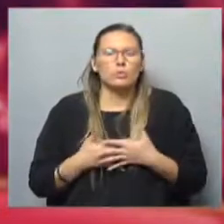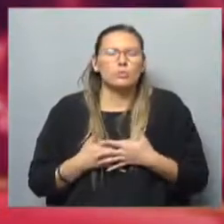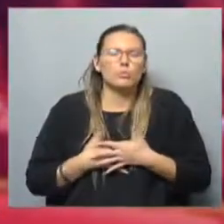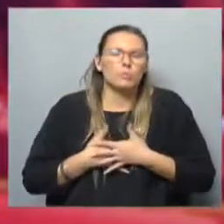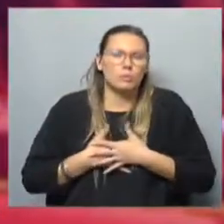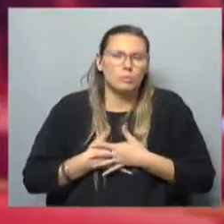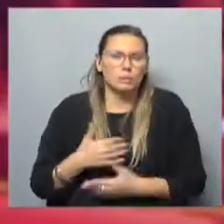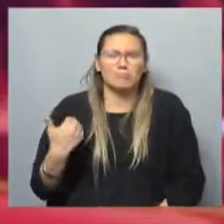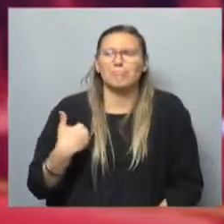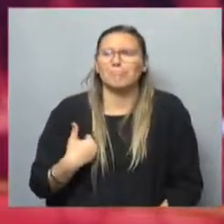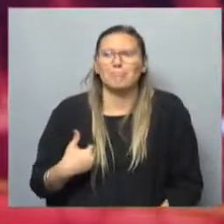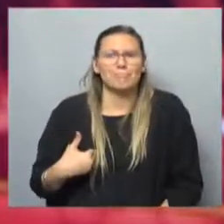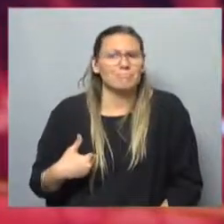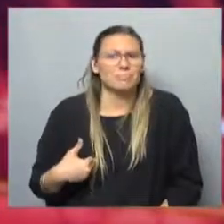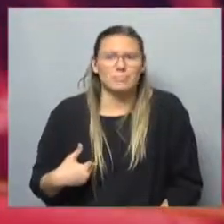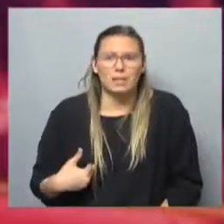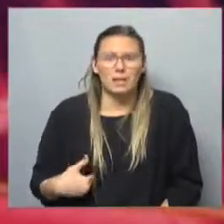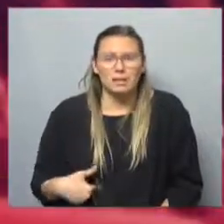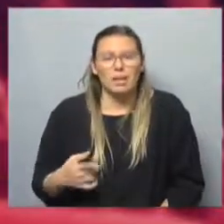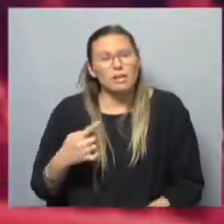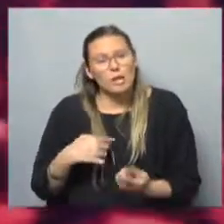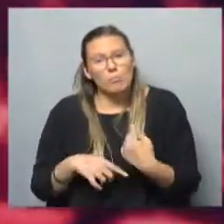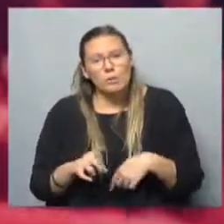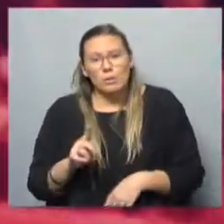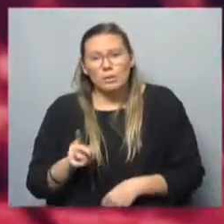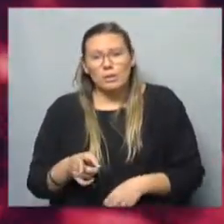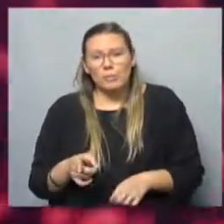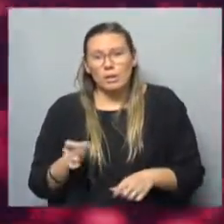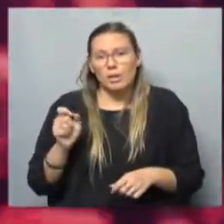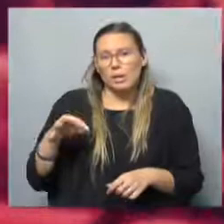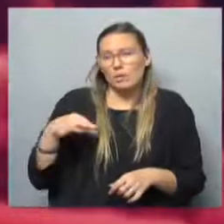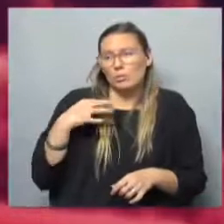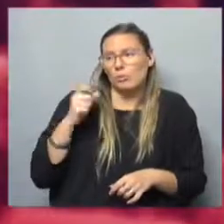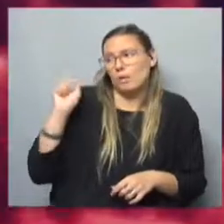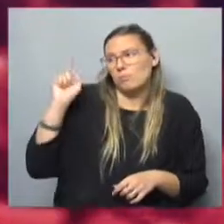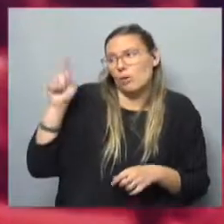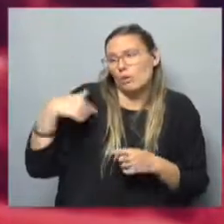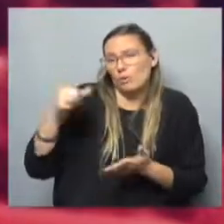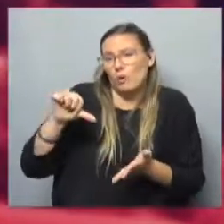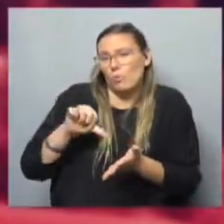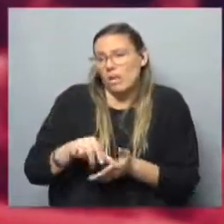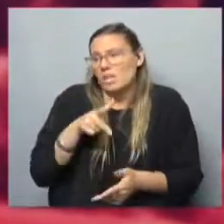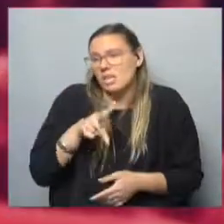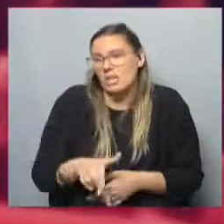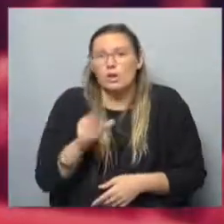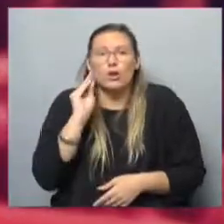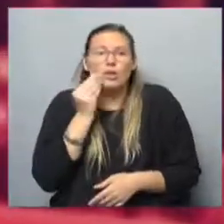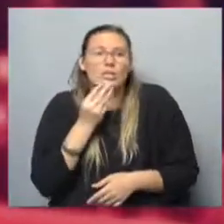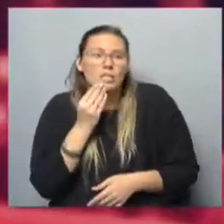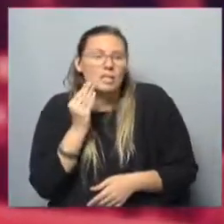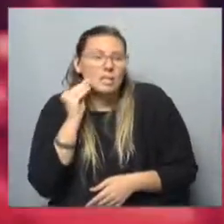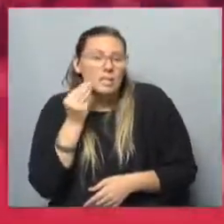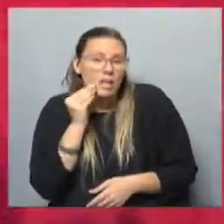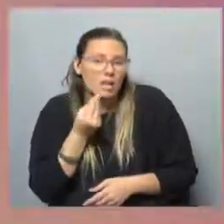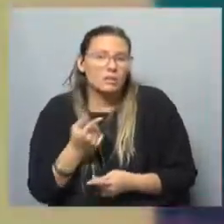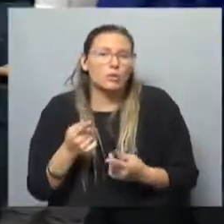que extrañan demasiado, pero también que han hecho su vida en otro lugar, y que tiene sus hijos y sus nietos. Y